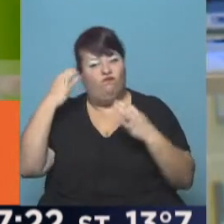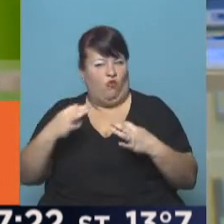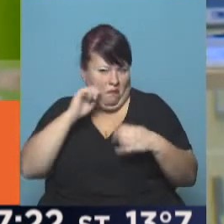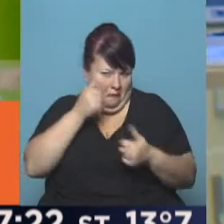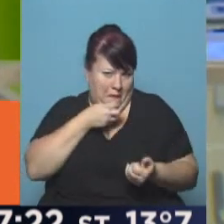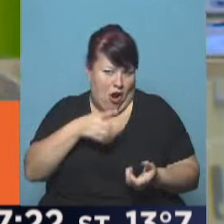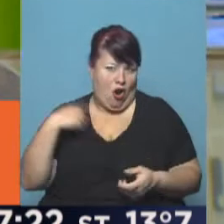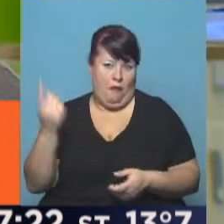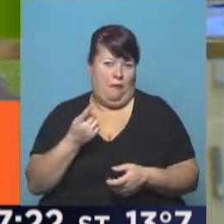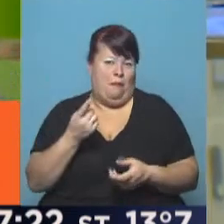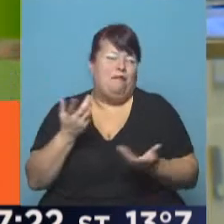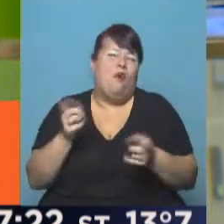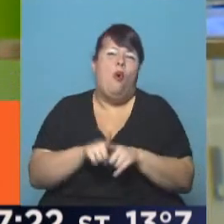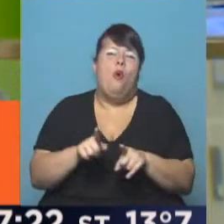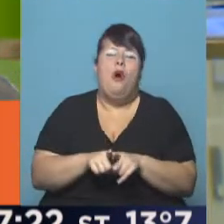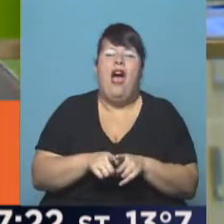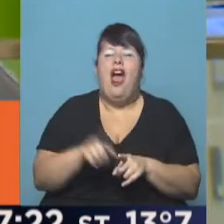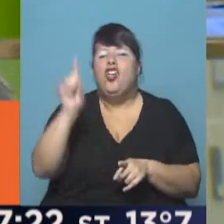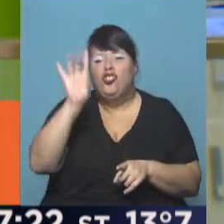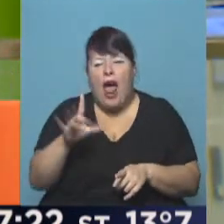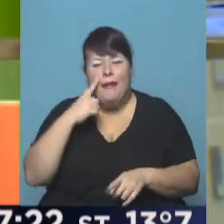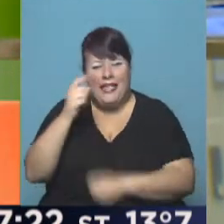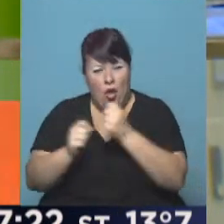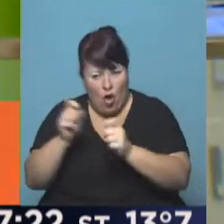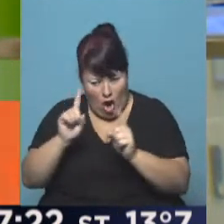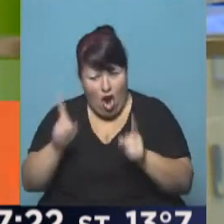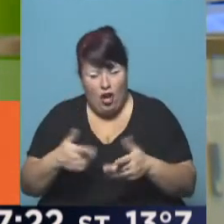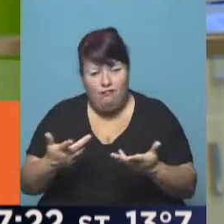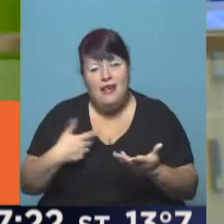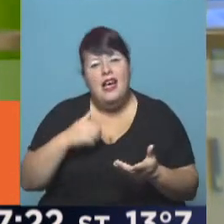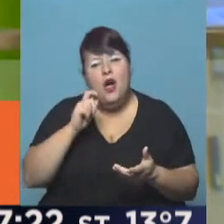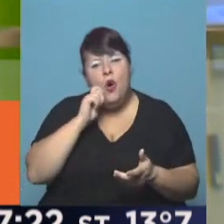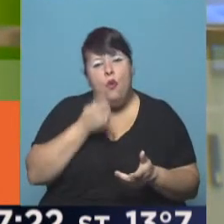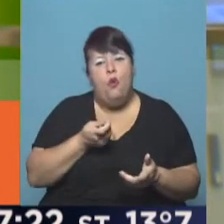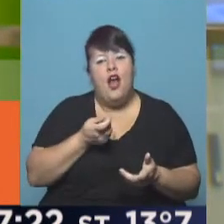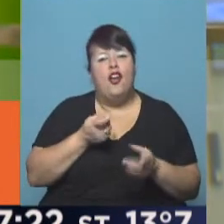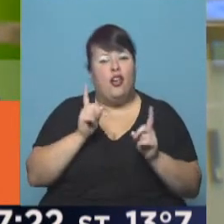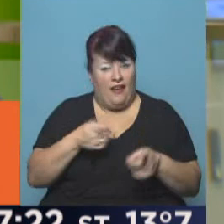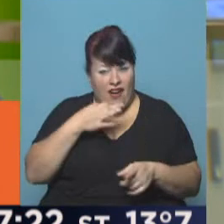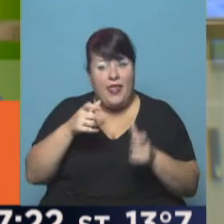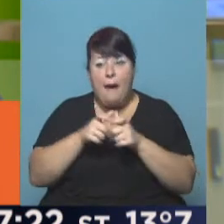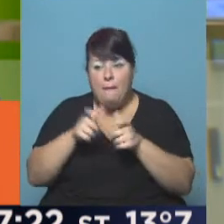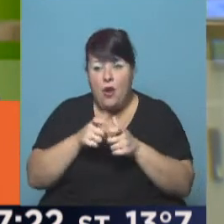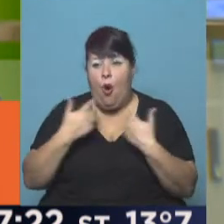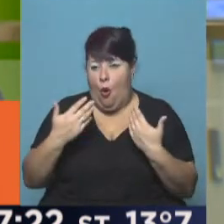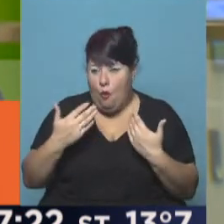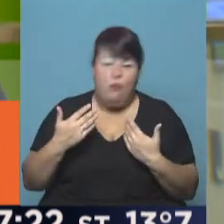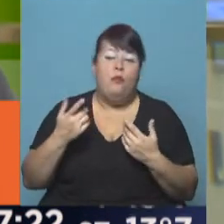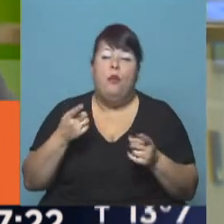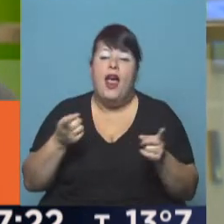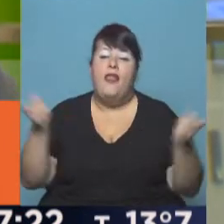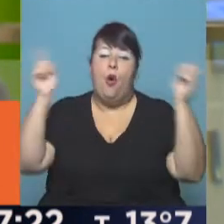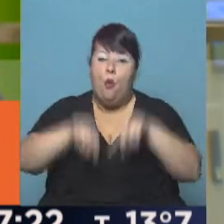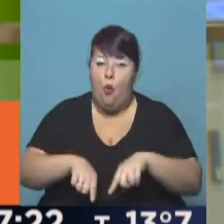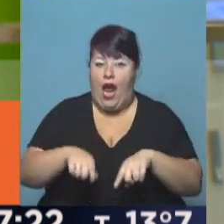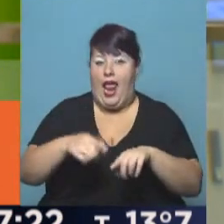buenísimo para la, digamos, no solamente para la industria, sino que también es cierto que hay películas que pueden llegar a volver a hacer